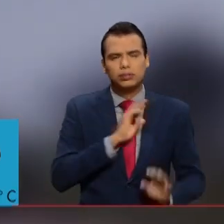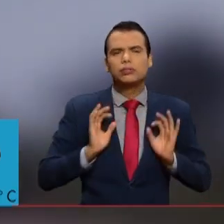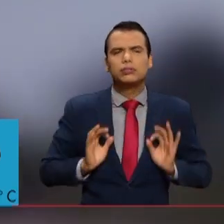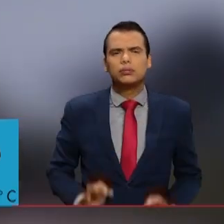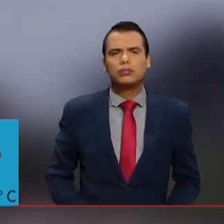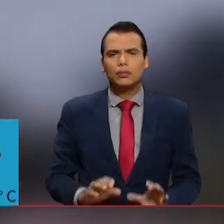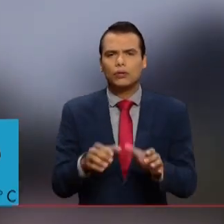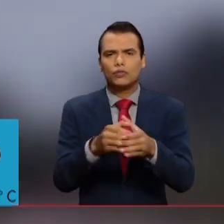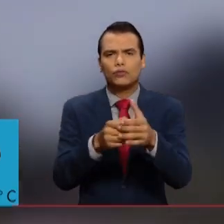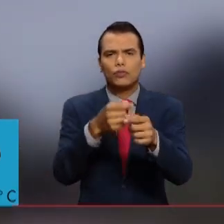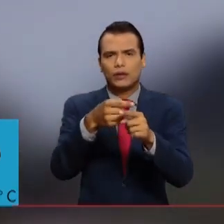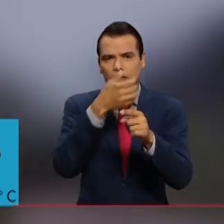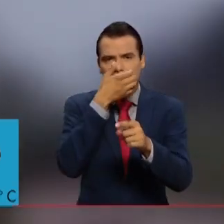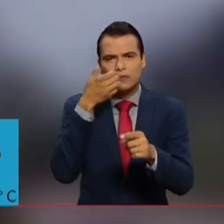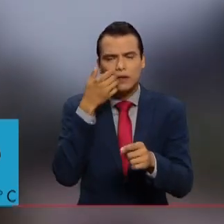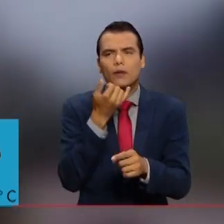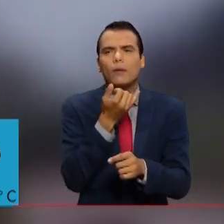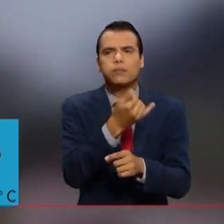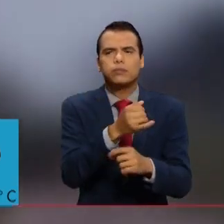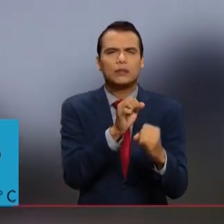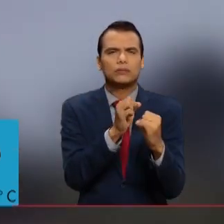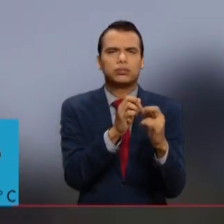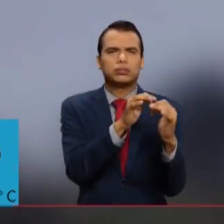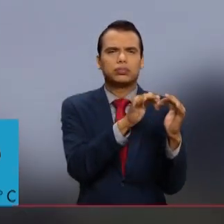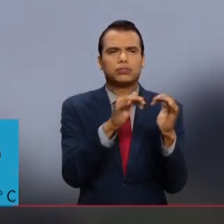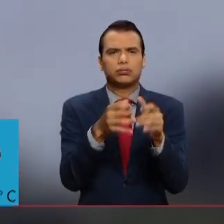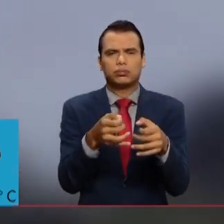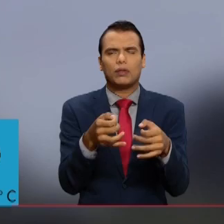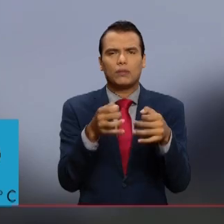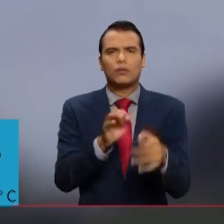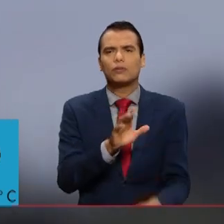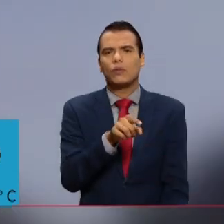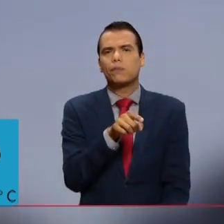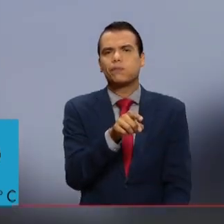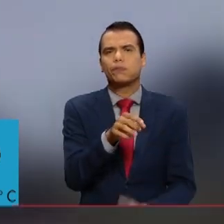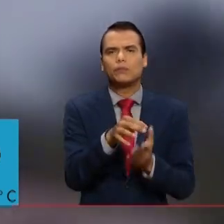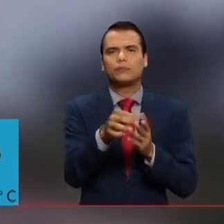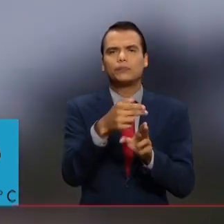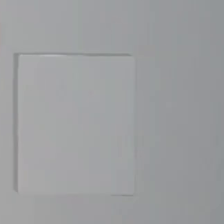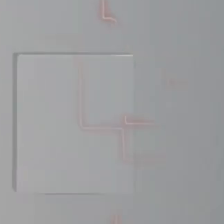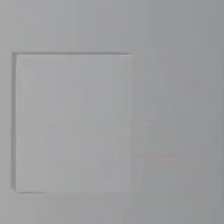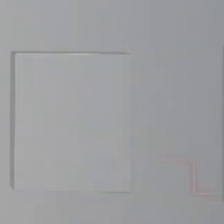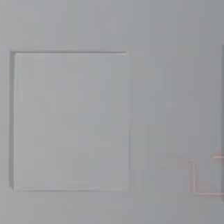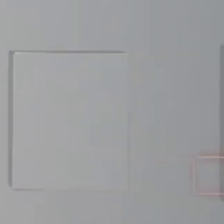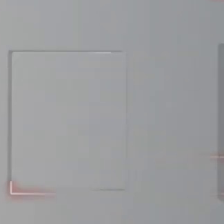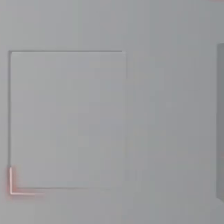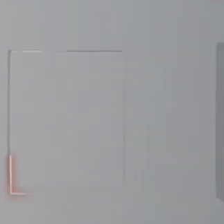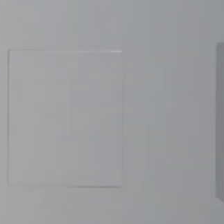Jaime Martínez de las disidencias de la FARC en zona rural, en el sector de Casas Bajas.